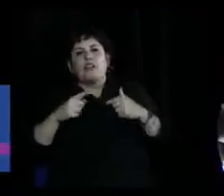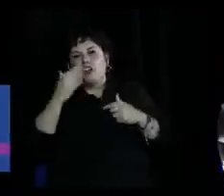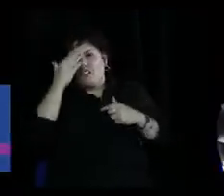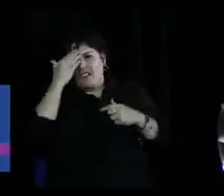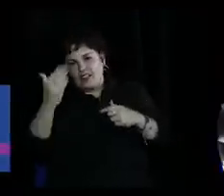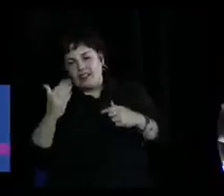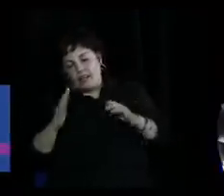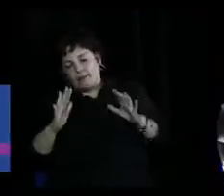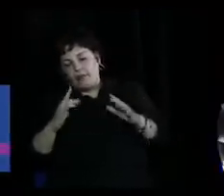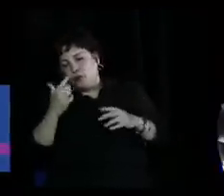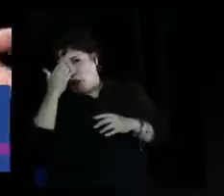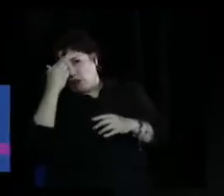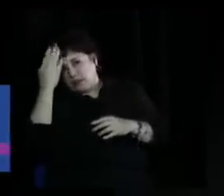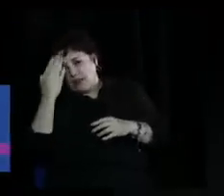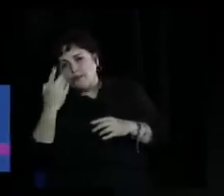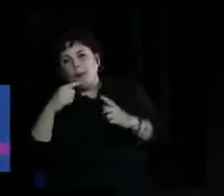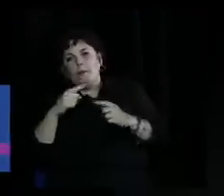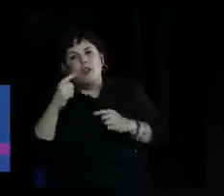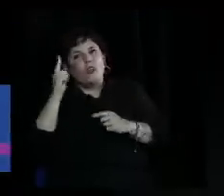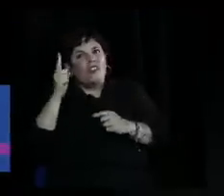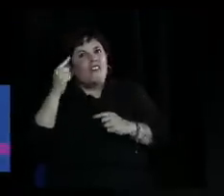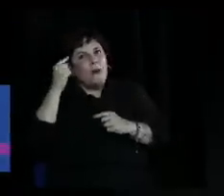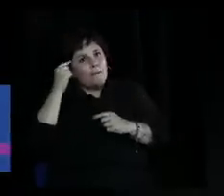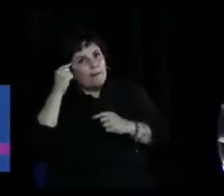que... Es un concepto eso. Pero claro, tenés que pensar